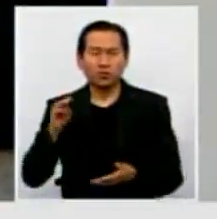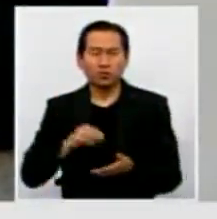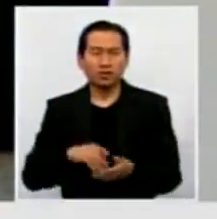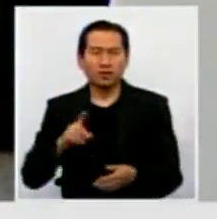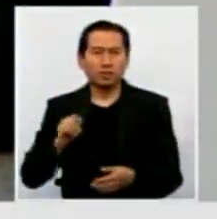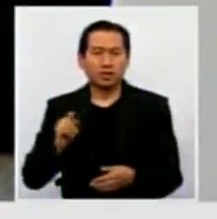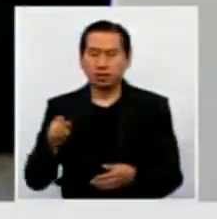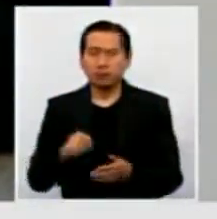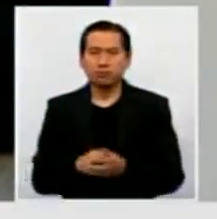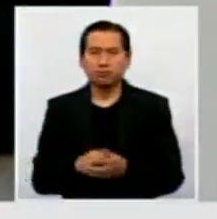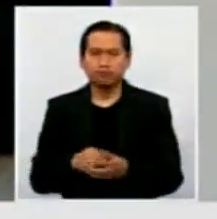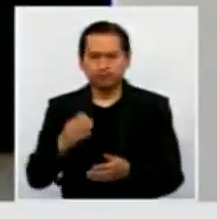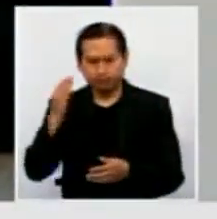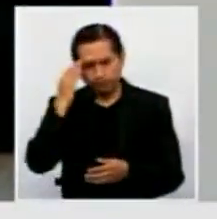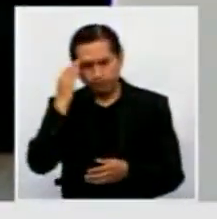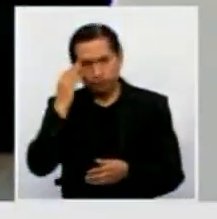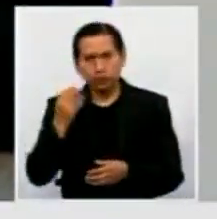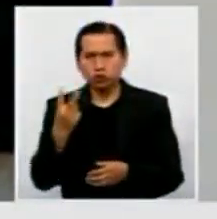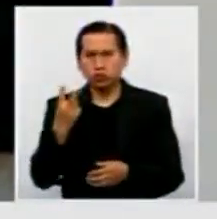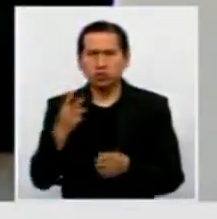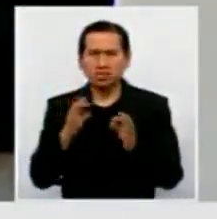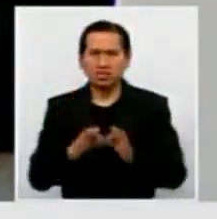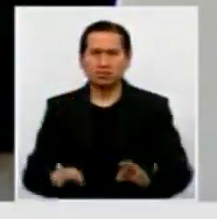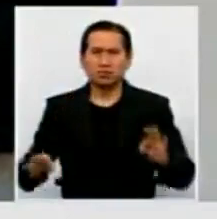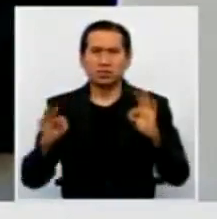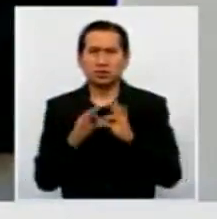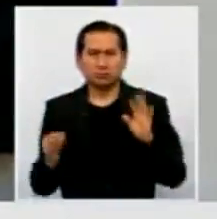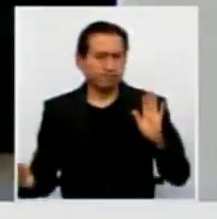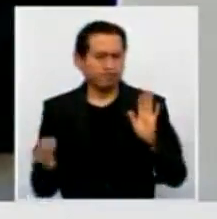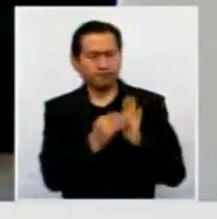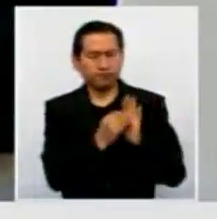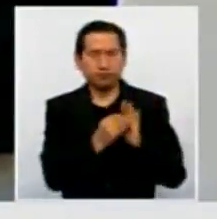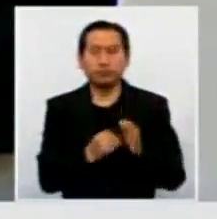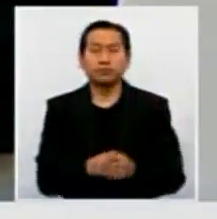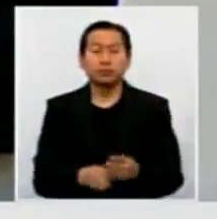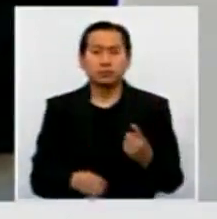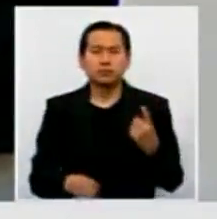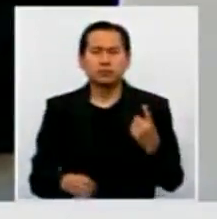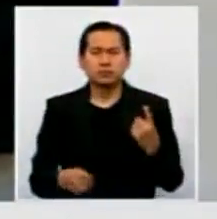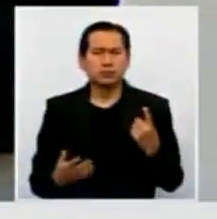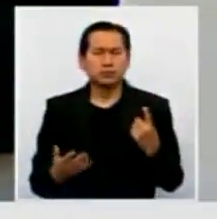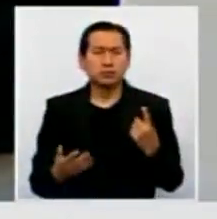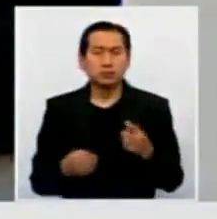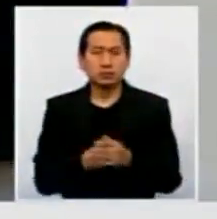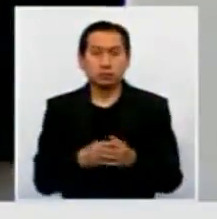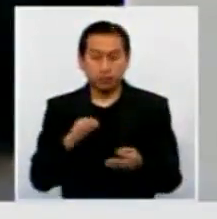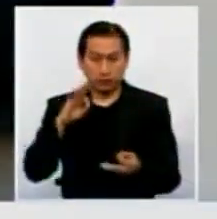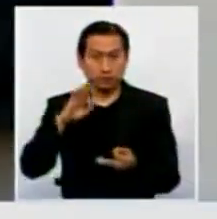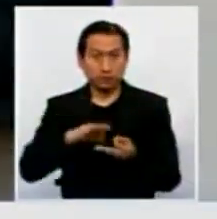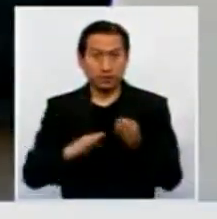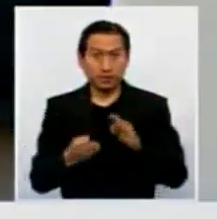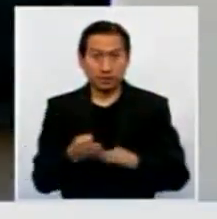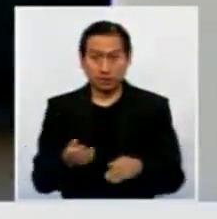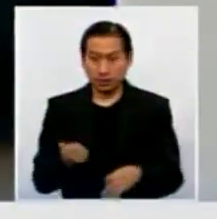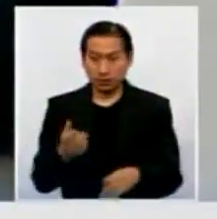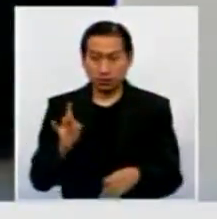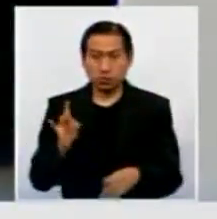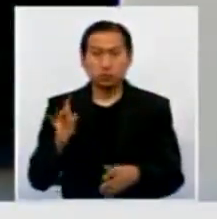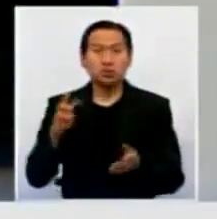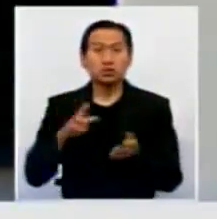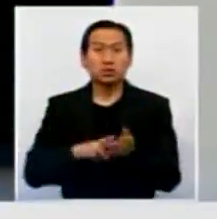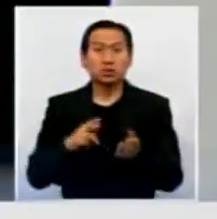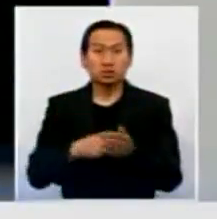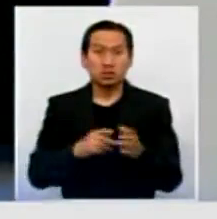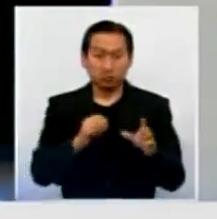dos consideraciones fundamentales. La primera, porque esta es una fecha que nos aleja del pico